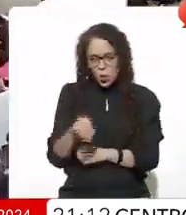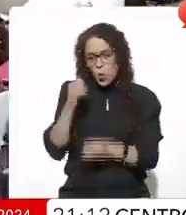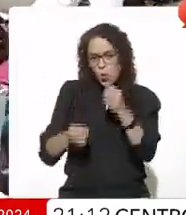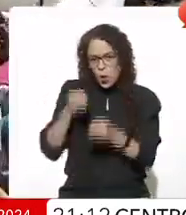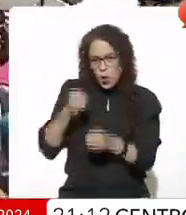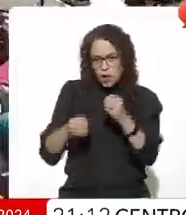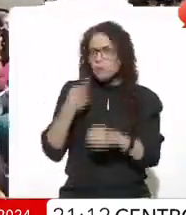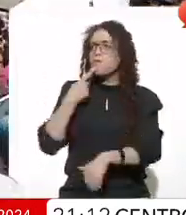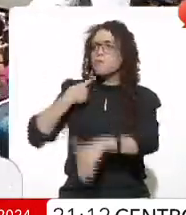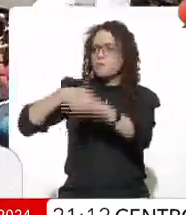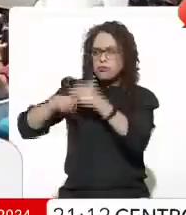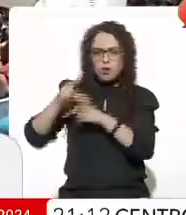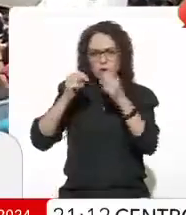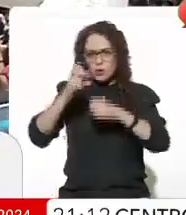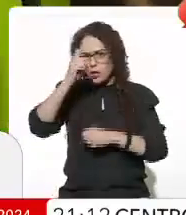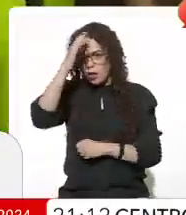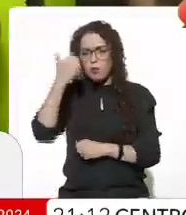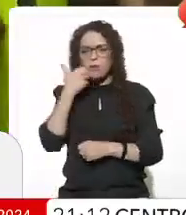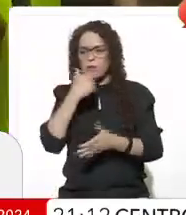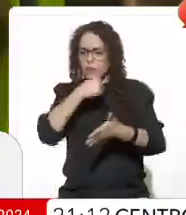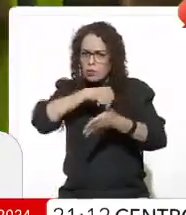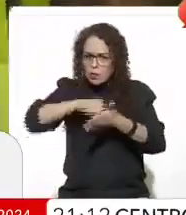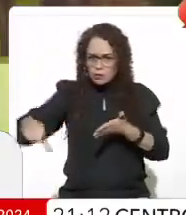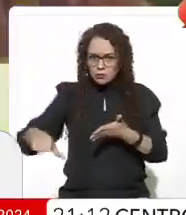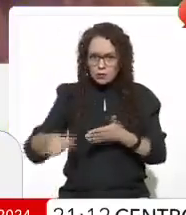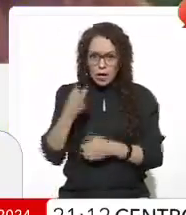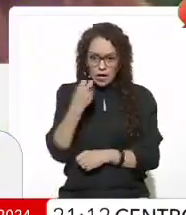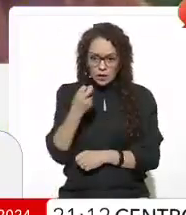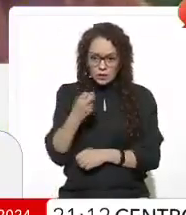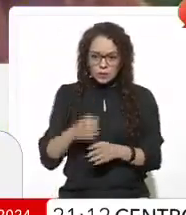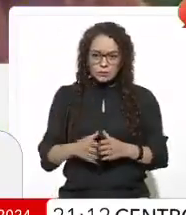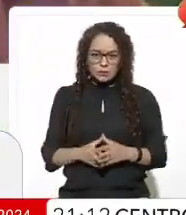el Poder Judicial. Eso es lo que procede. Pero hasta después.